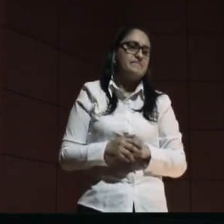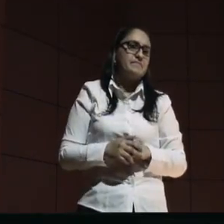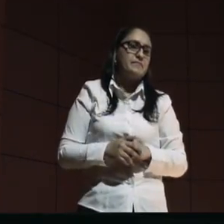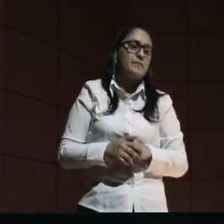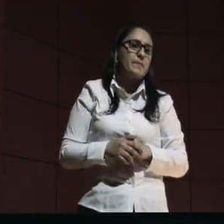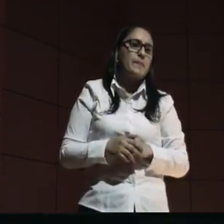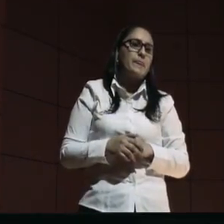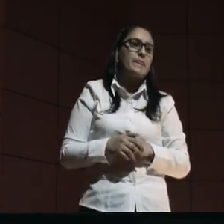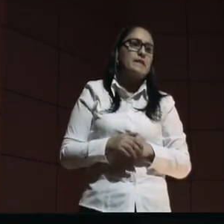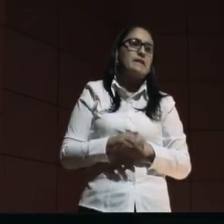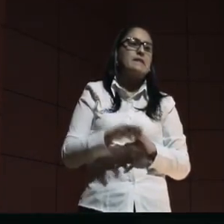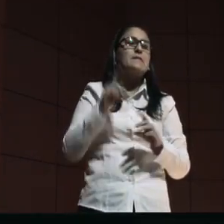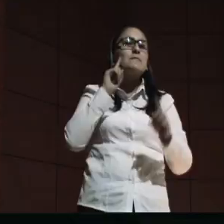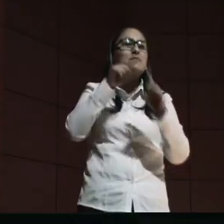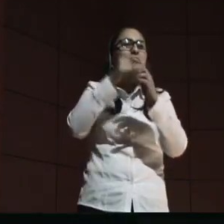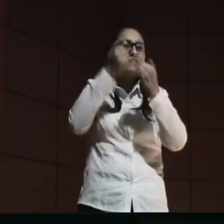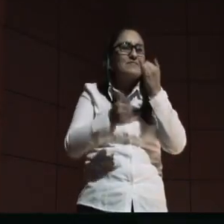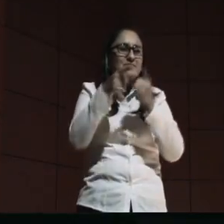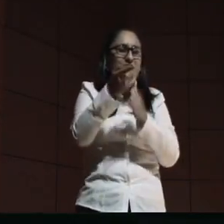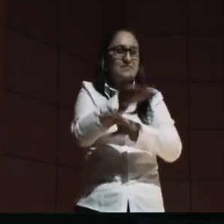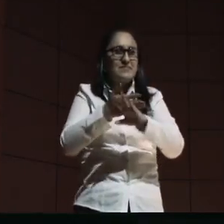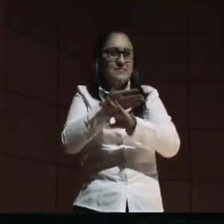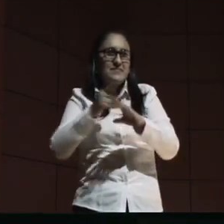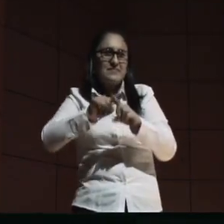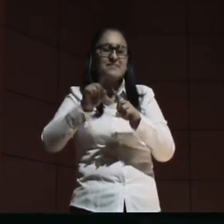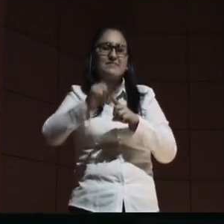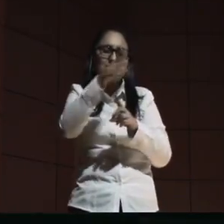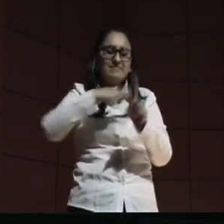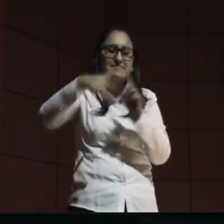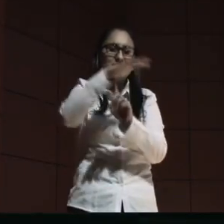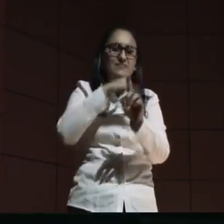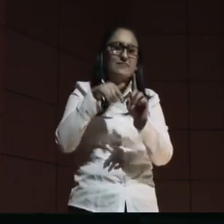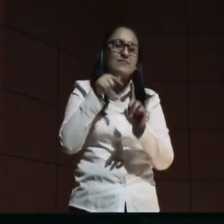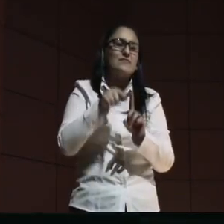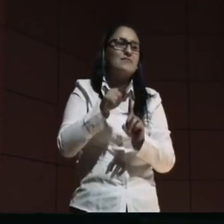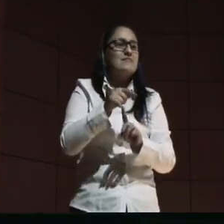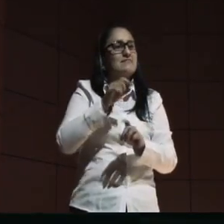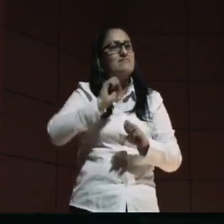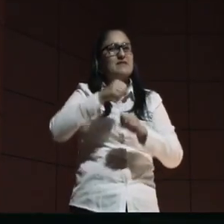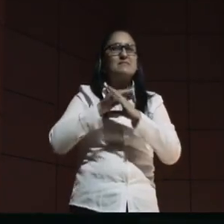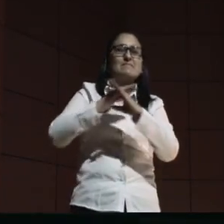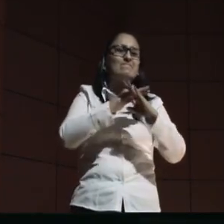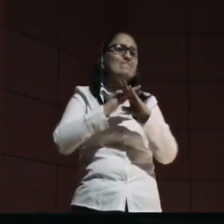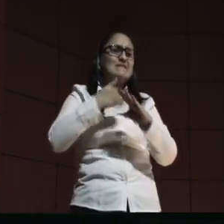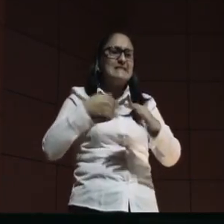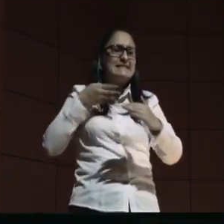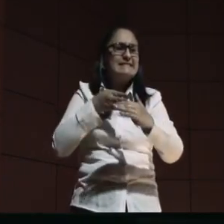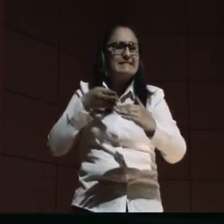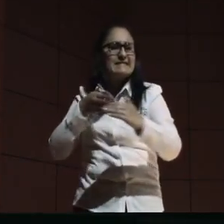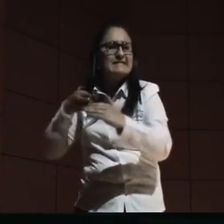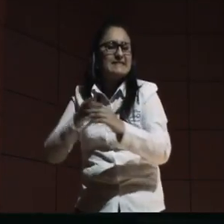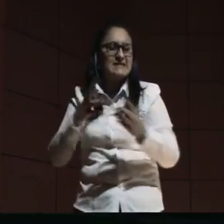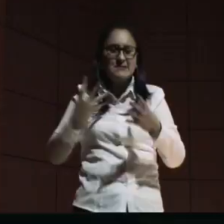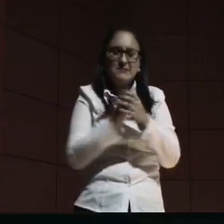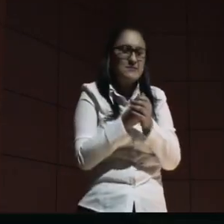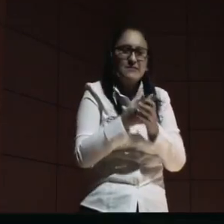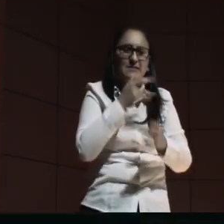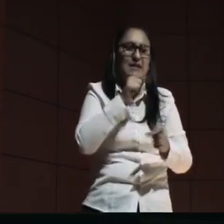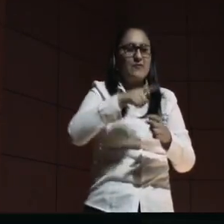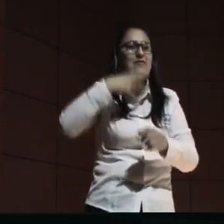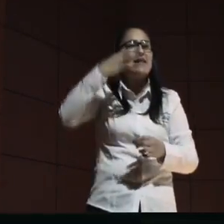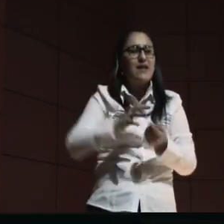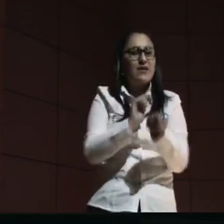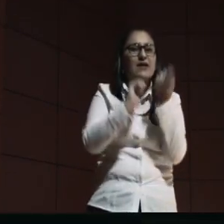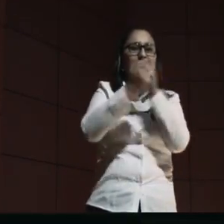comillas. Con el fin de exigirle a esa sociedad excluyente generadora de entornos resistentes a la inclusión, un verdadero cambio